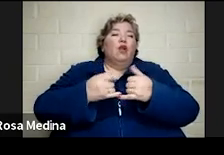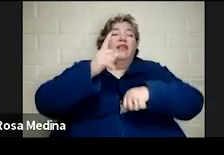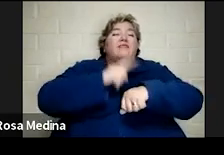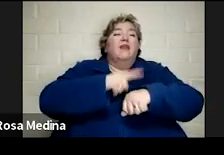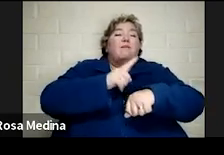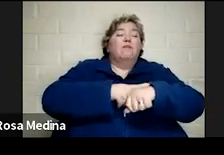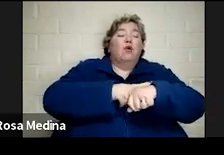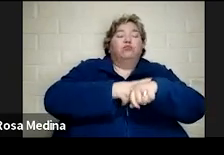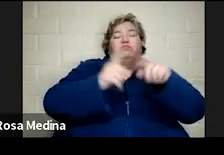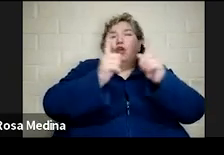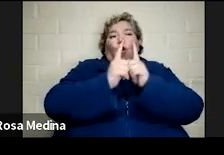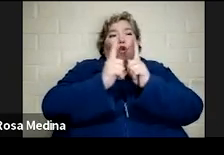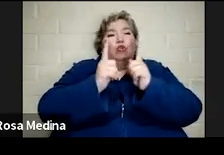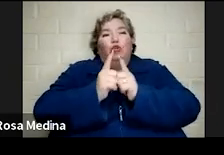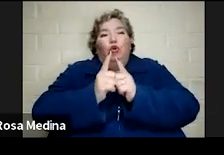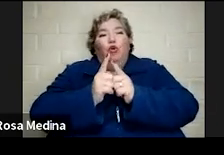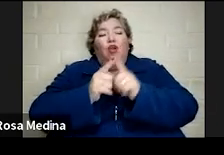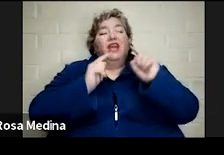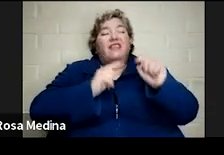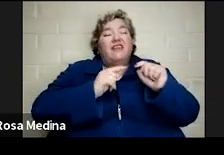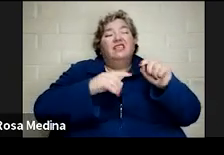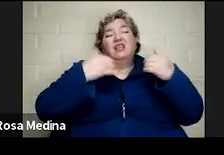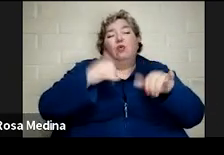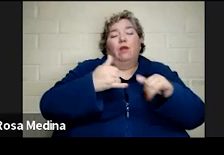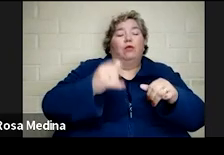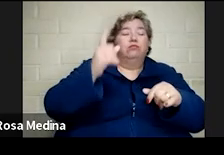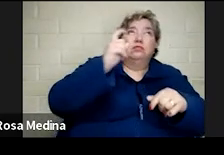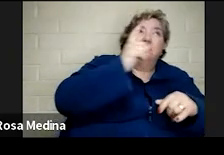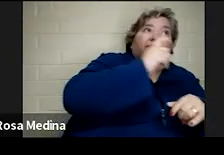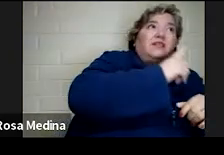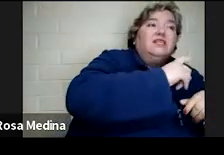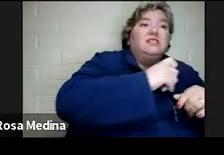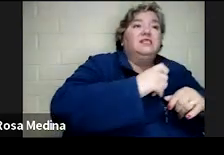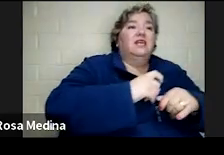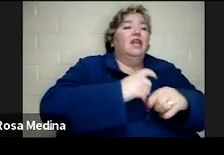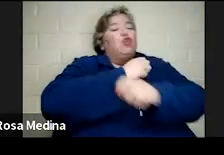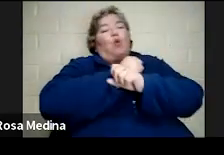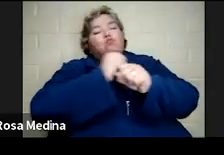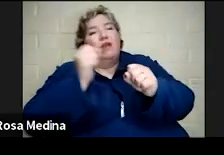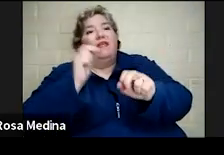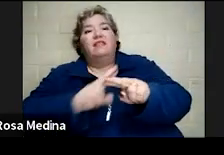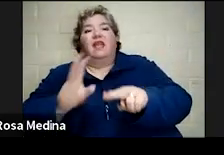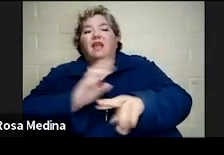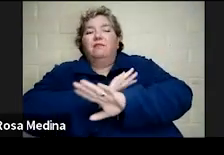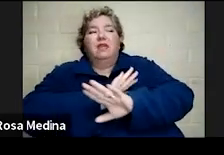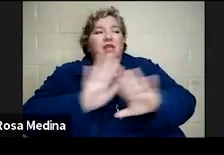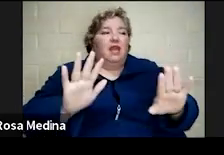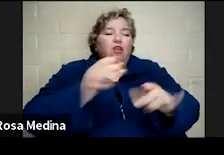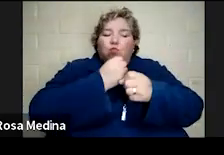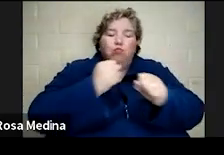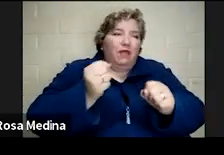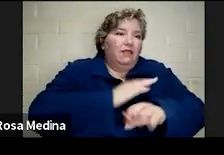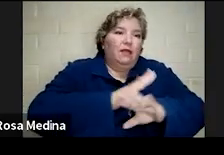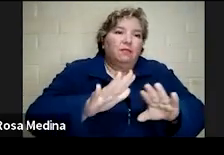secuencia de ese juego les es muy difícil. No completan la actividad, en general pasan de una actividad a otra, pero no